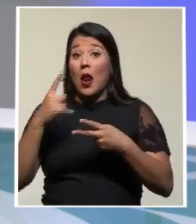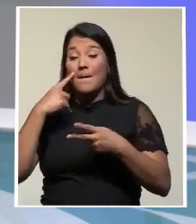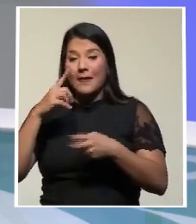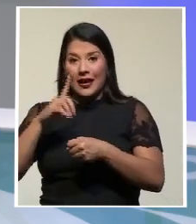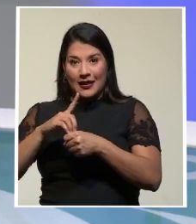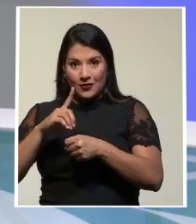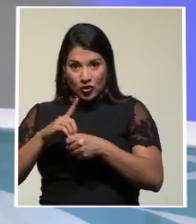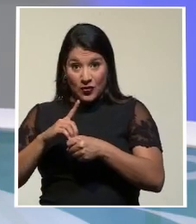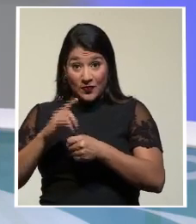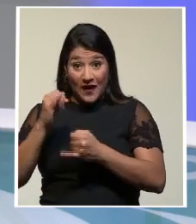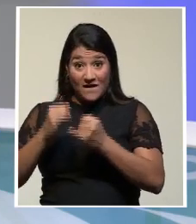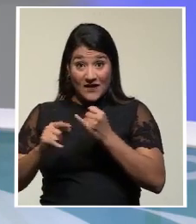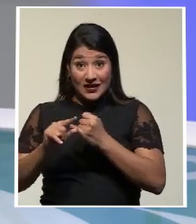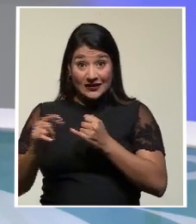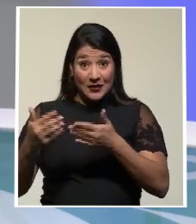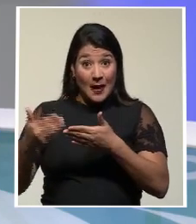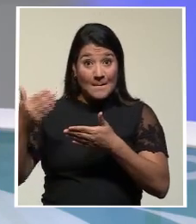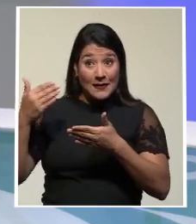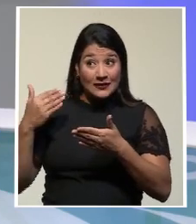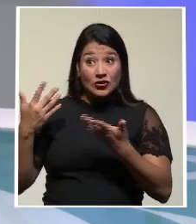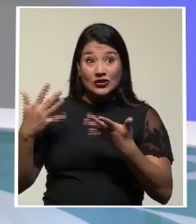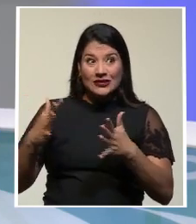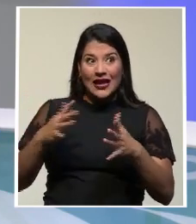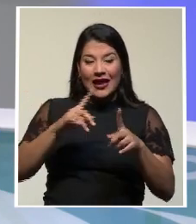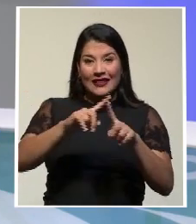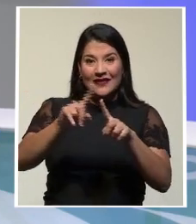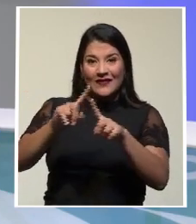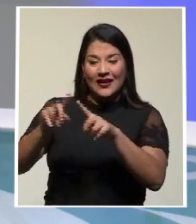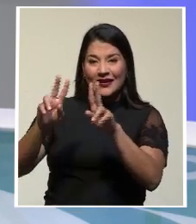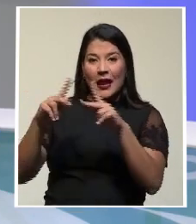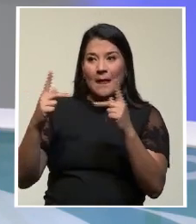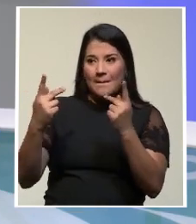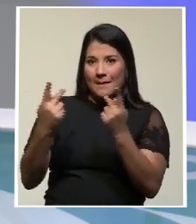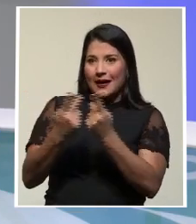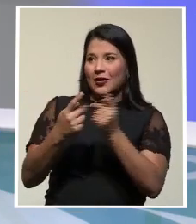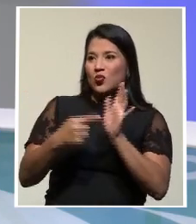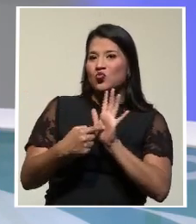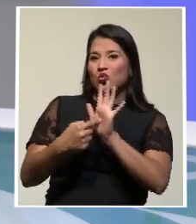Este fin de semana, varias agrupaciones anunciaron